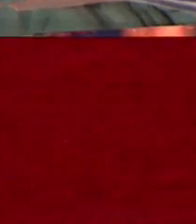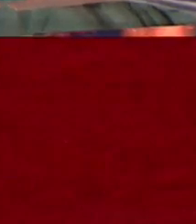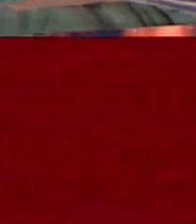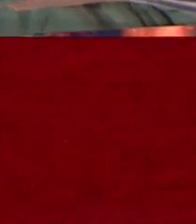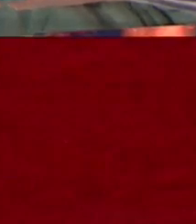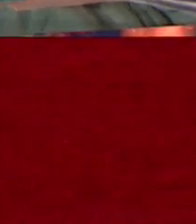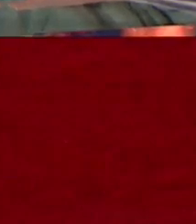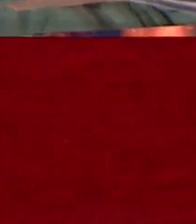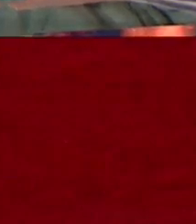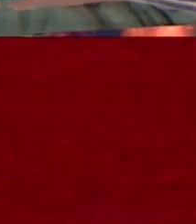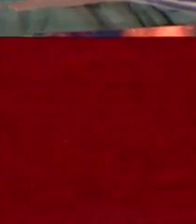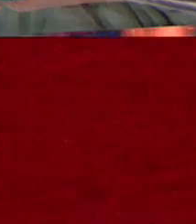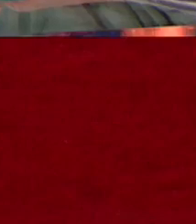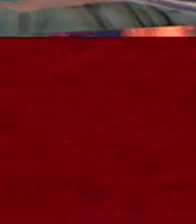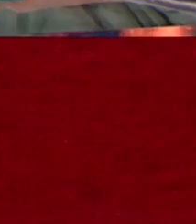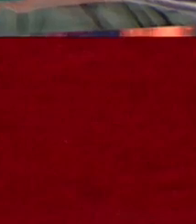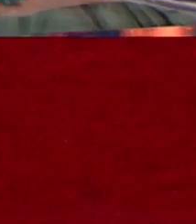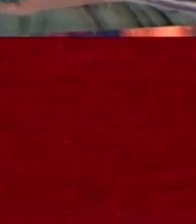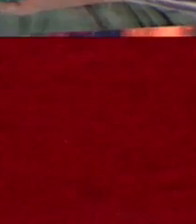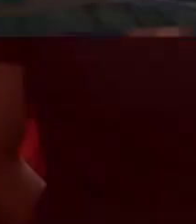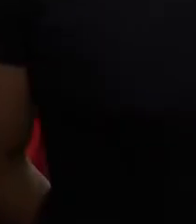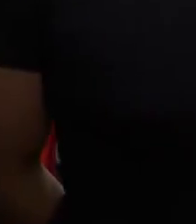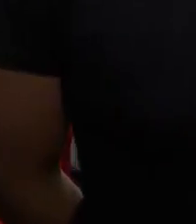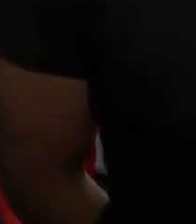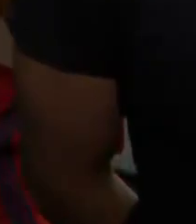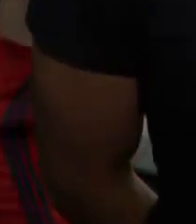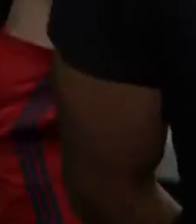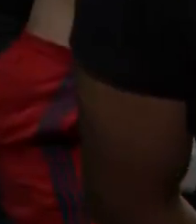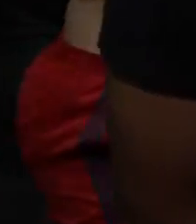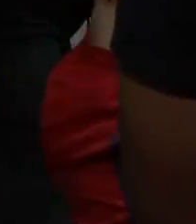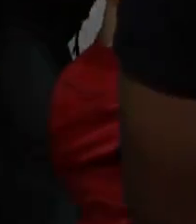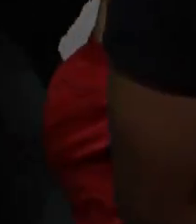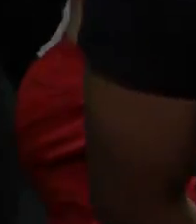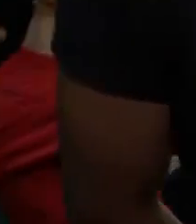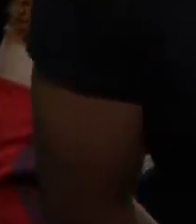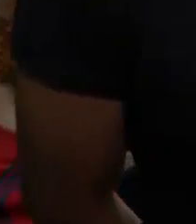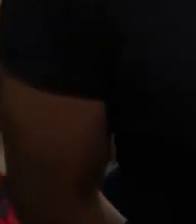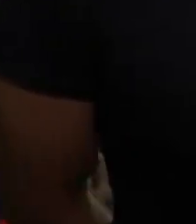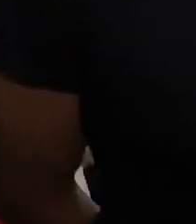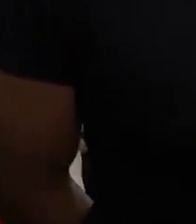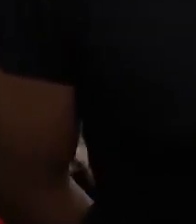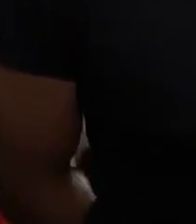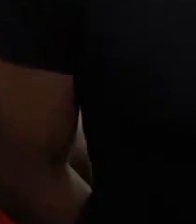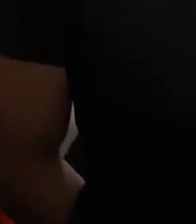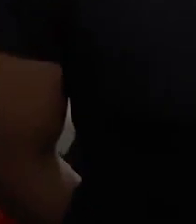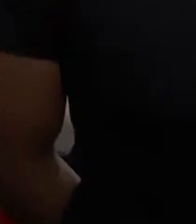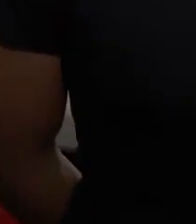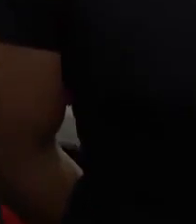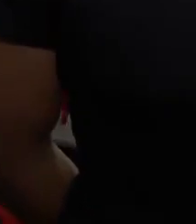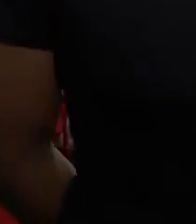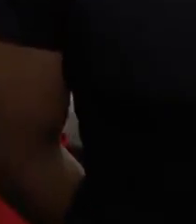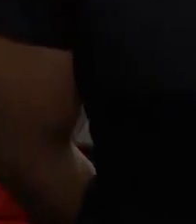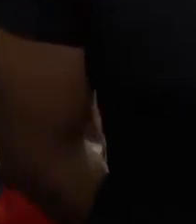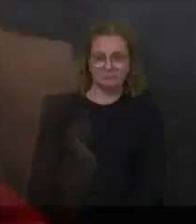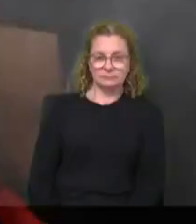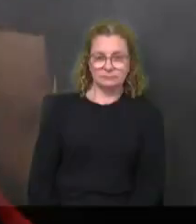Buenas noches, chicos, ¿cómo andan? ¿Todo bien? Aquí estoy en el barrio de Positos, en un estudio de danza, porque nos vinimos a meter en un ensayo que